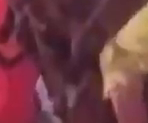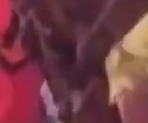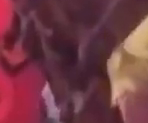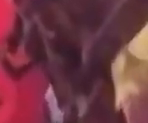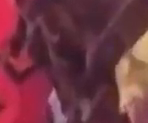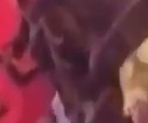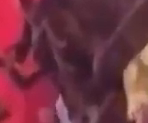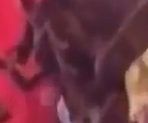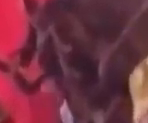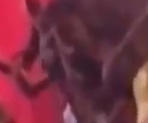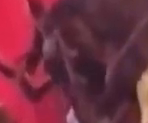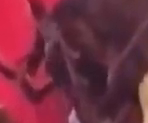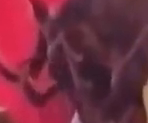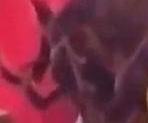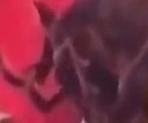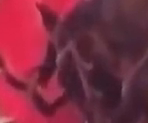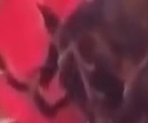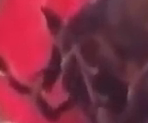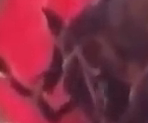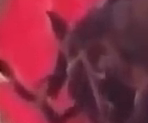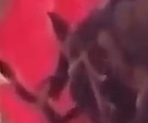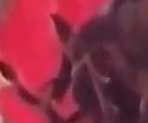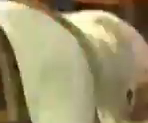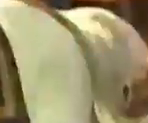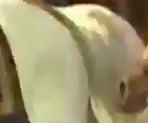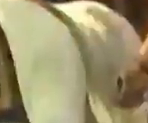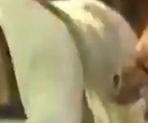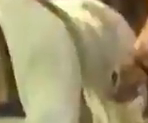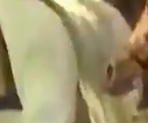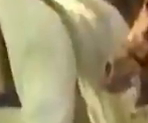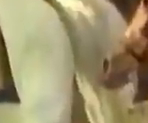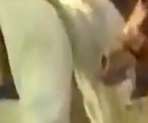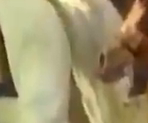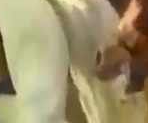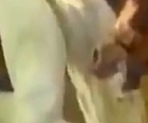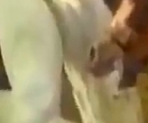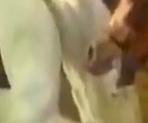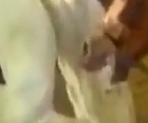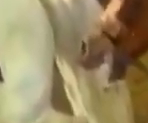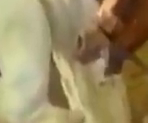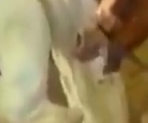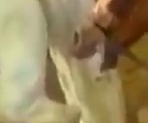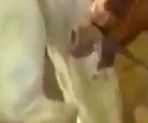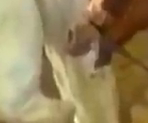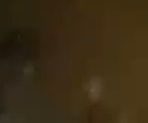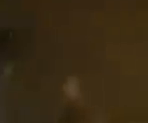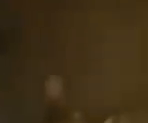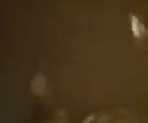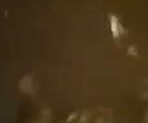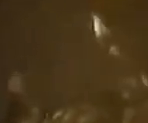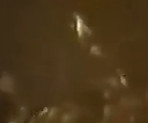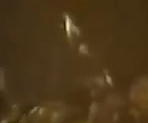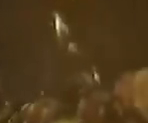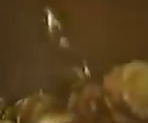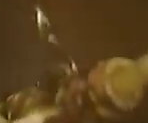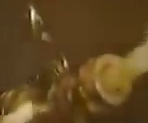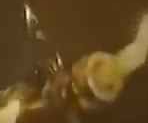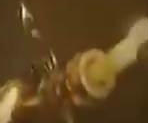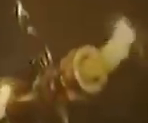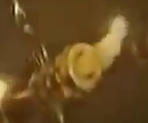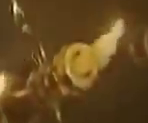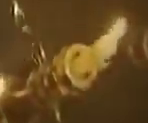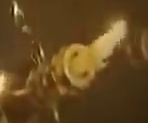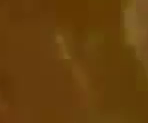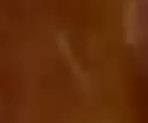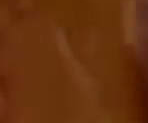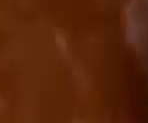este proyecto hermoso, Colombia, a la luz de la rebeldía y de la esperanza de la unión, donde Bolívar llevó la carga, el peso,